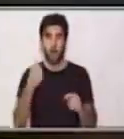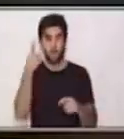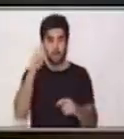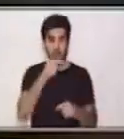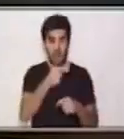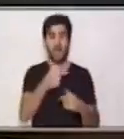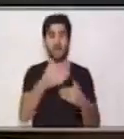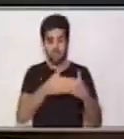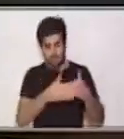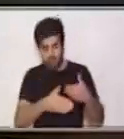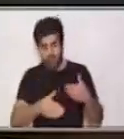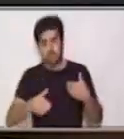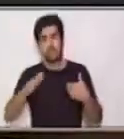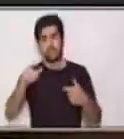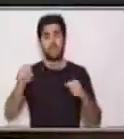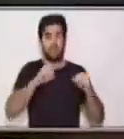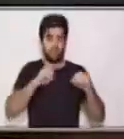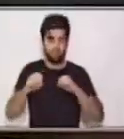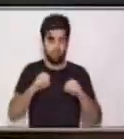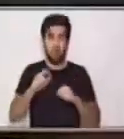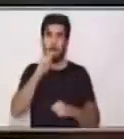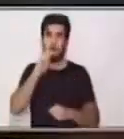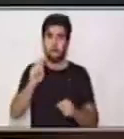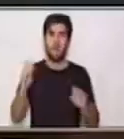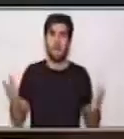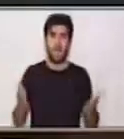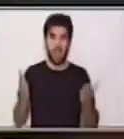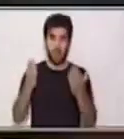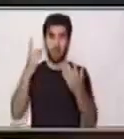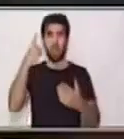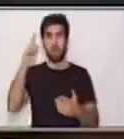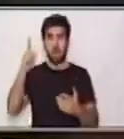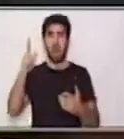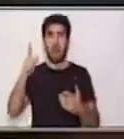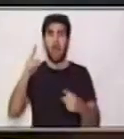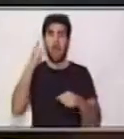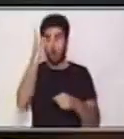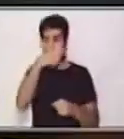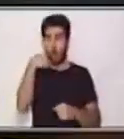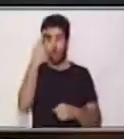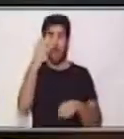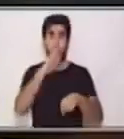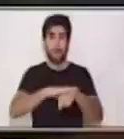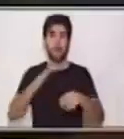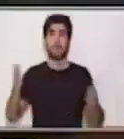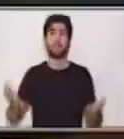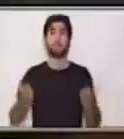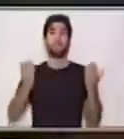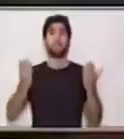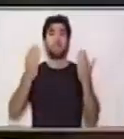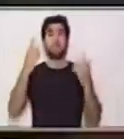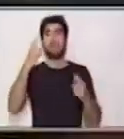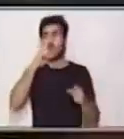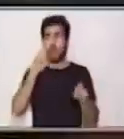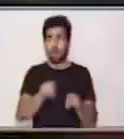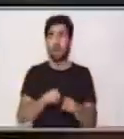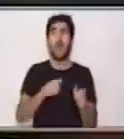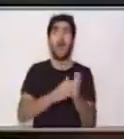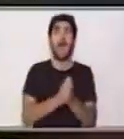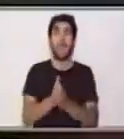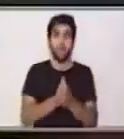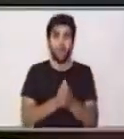continua, implementar un proceso de mejora continua para elevar las horas de trabajo y aprovechar de mejor